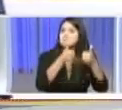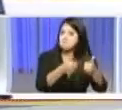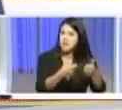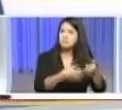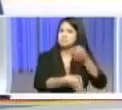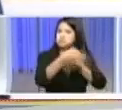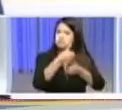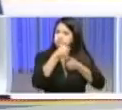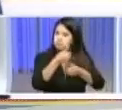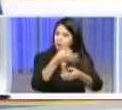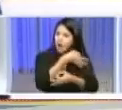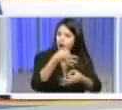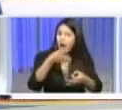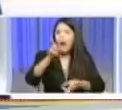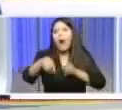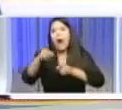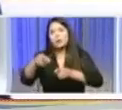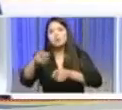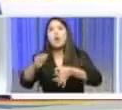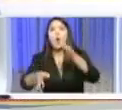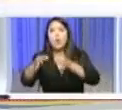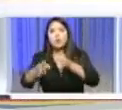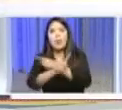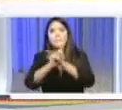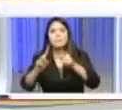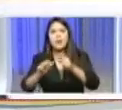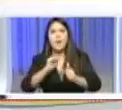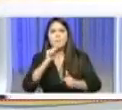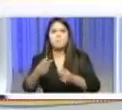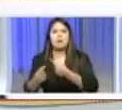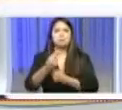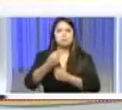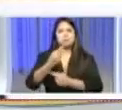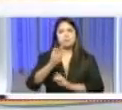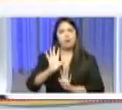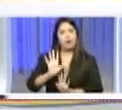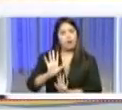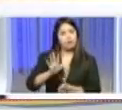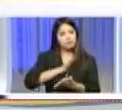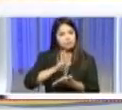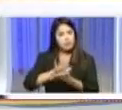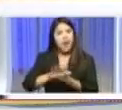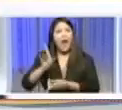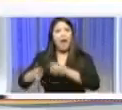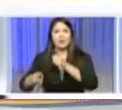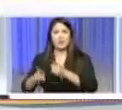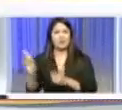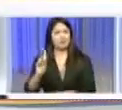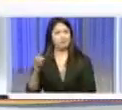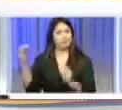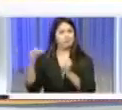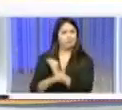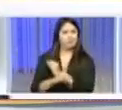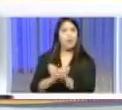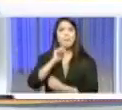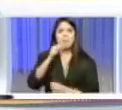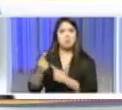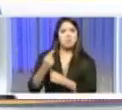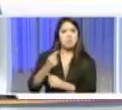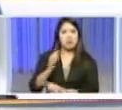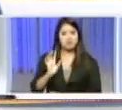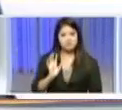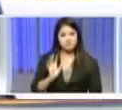dichas, algunas justas, mal dichas, algunas injustas, mal dichas también.